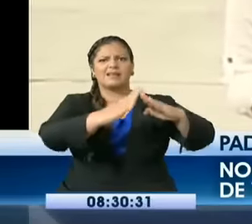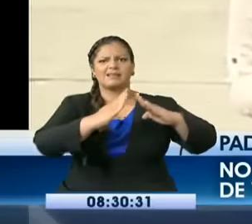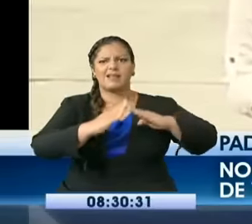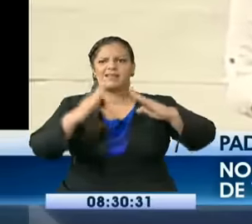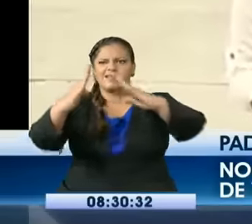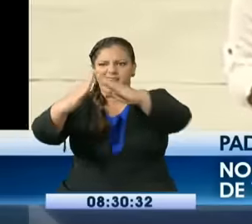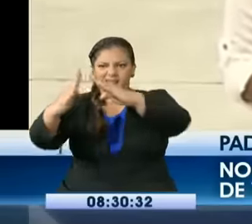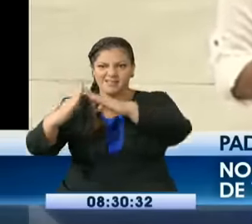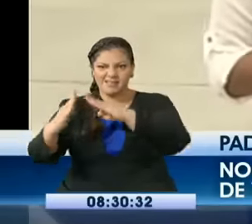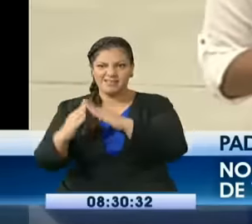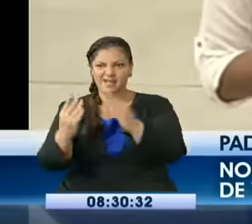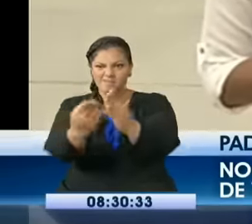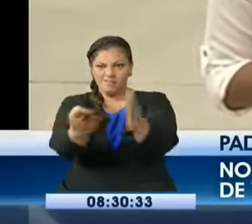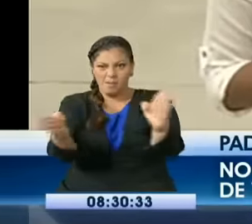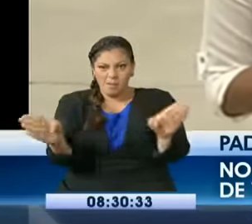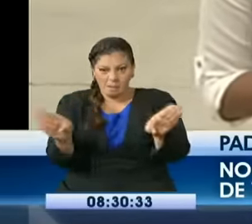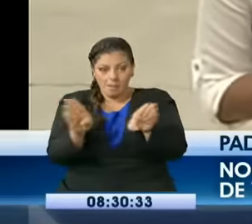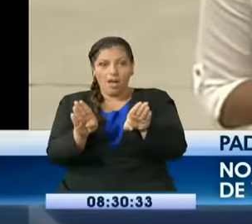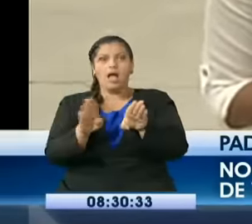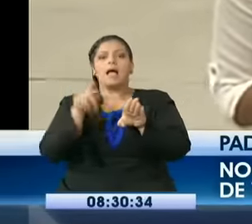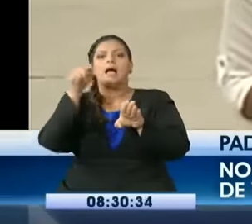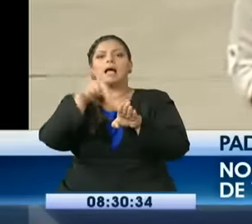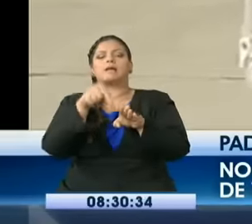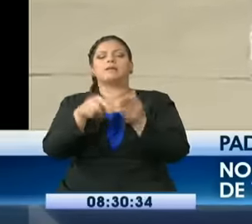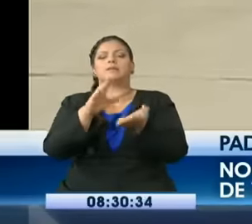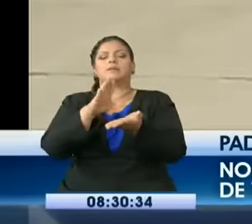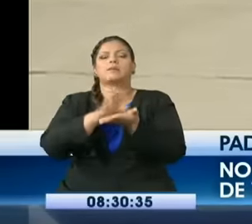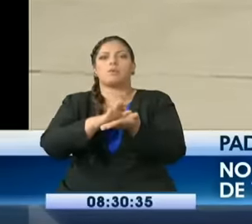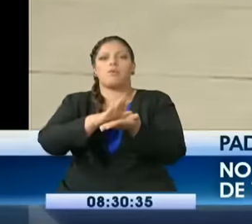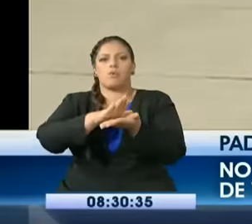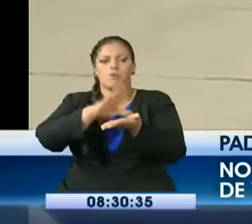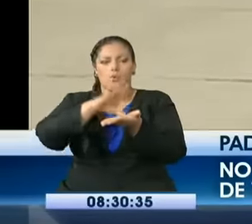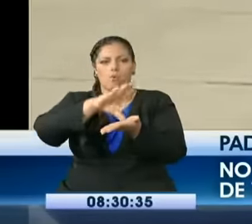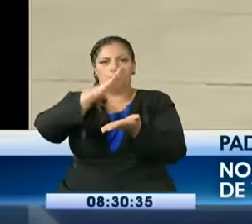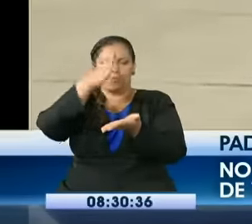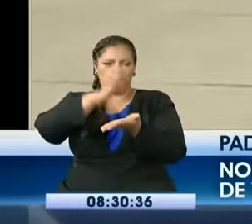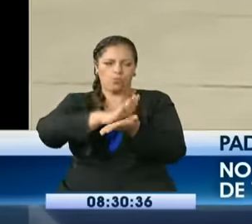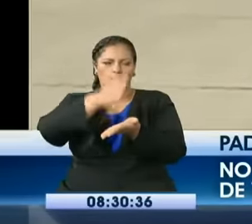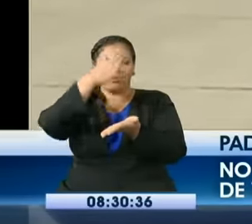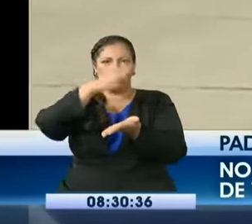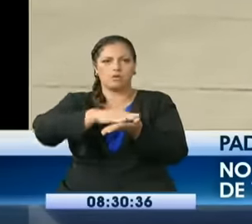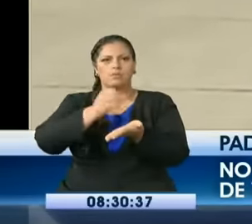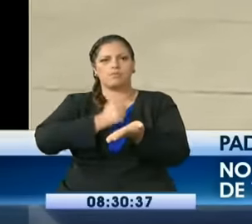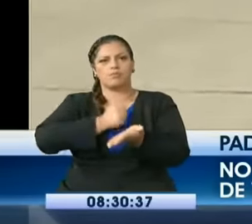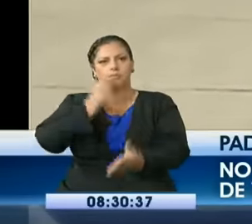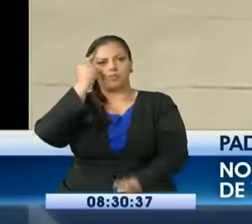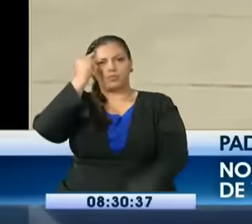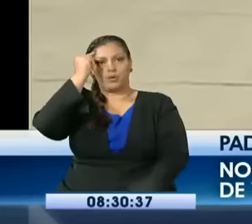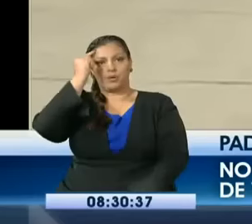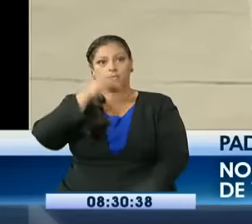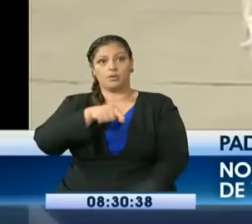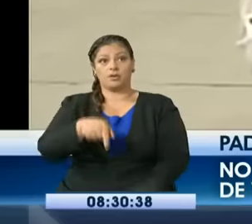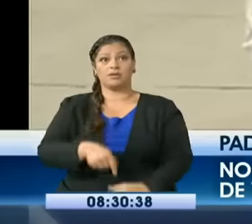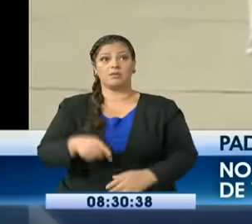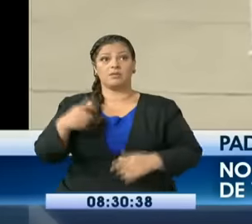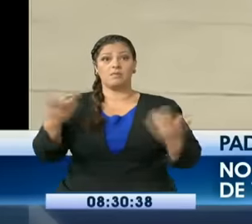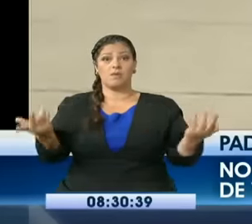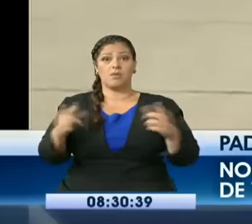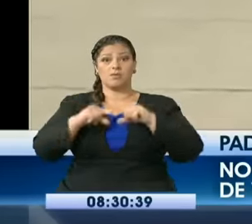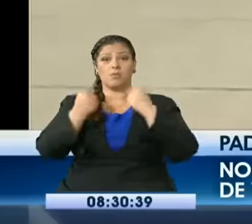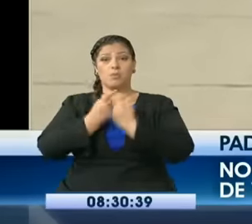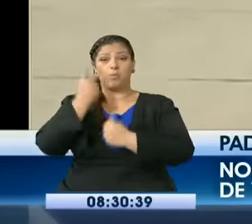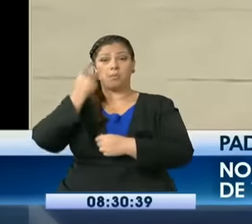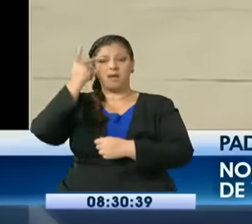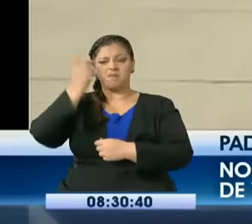permite, según ellos, el ingreso vehicular, es decir, que ellos ingresen con sus automotores a dejar a sus hijos hacia la escuela del Mineño, que